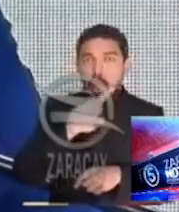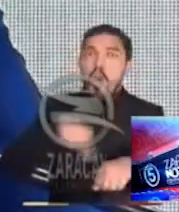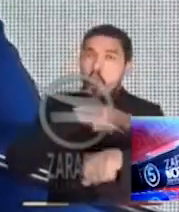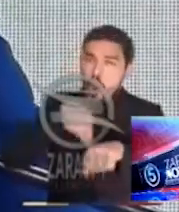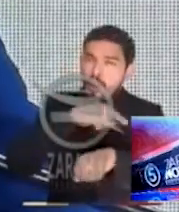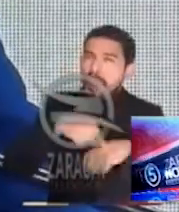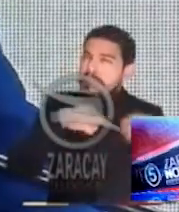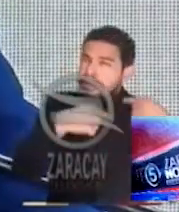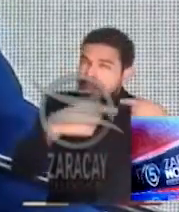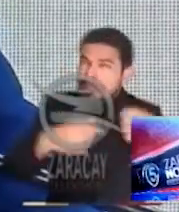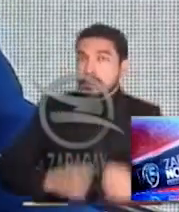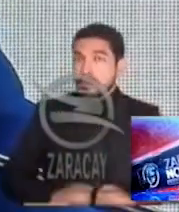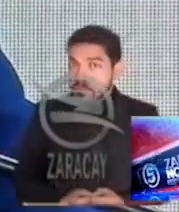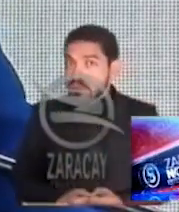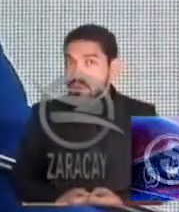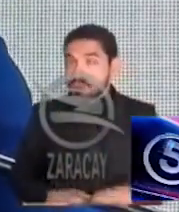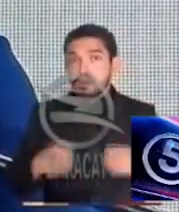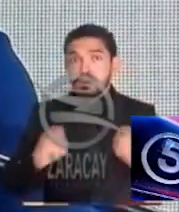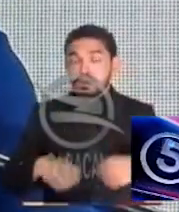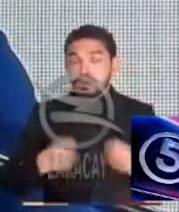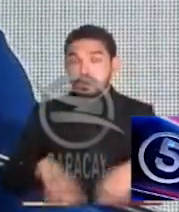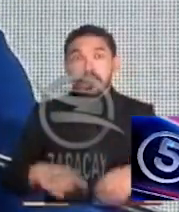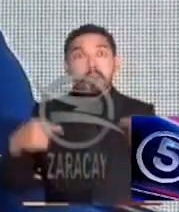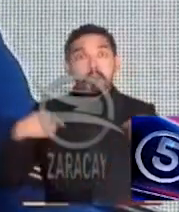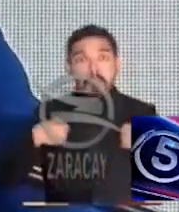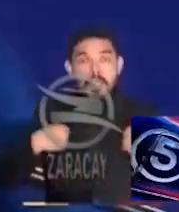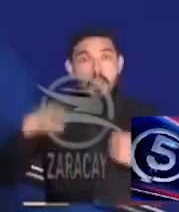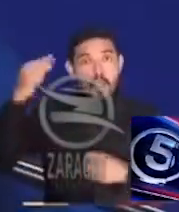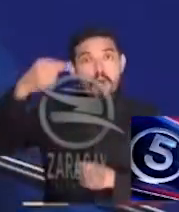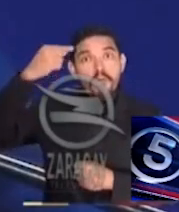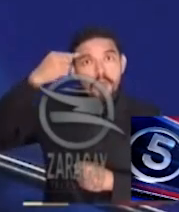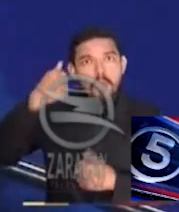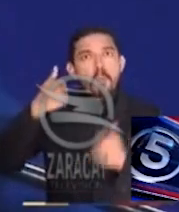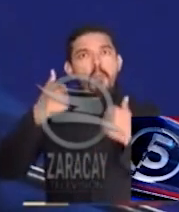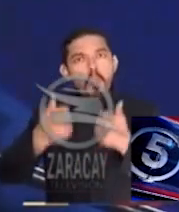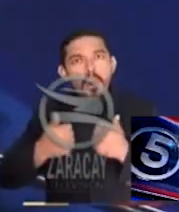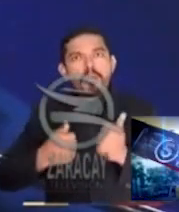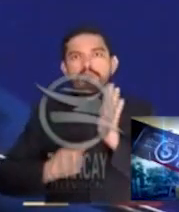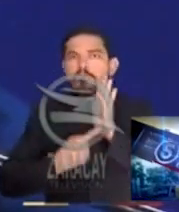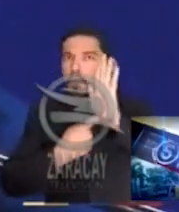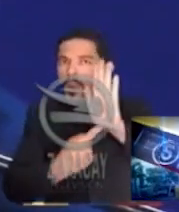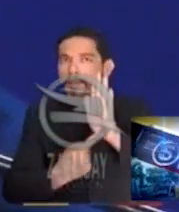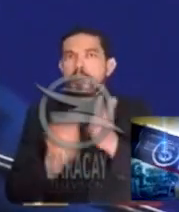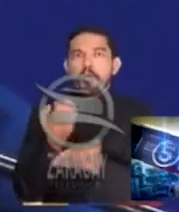gobierno. El Ecuador ha dado un buen ejemplo en el manejo de la economía.